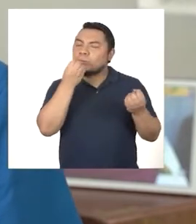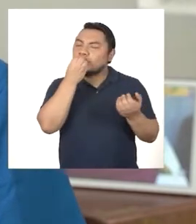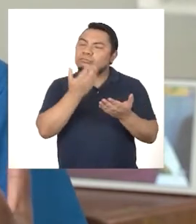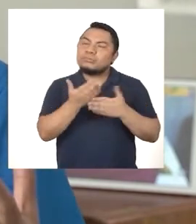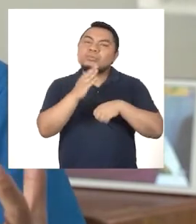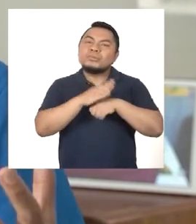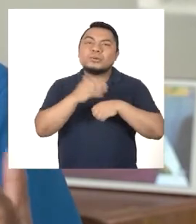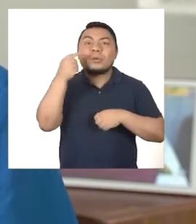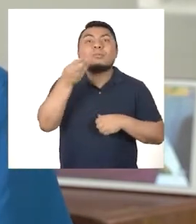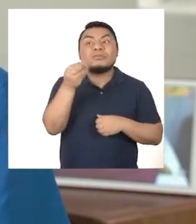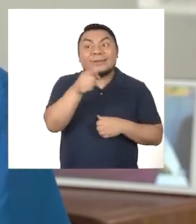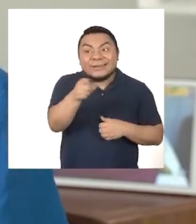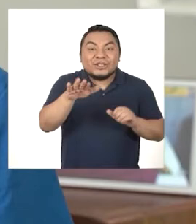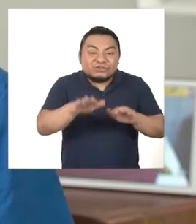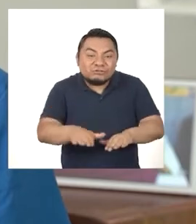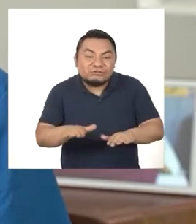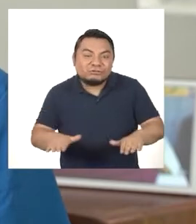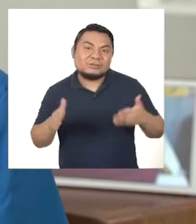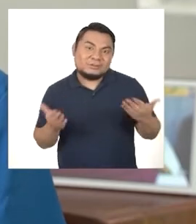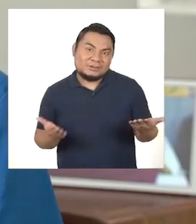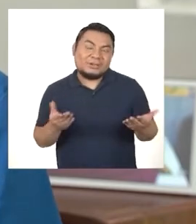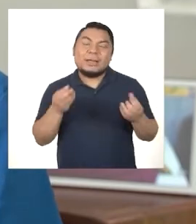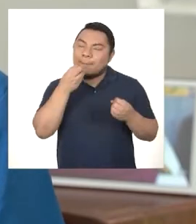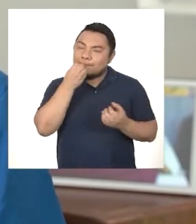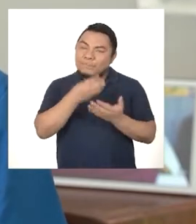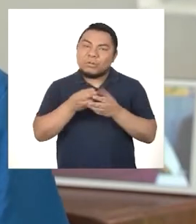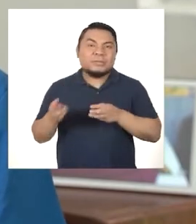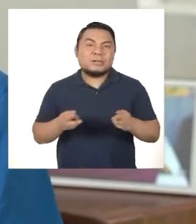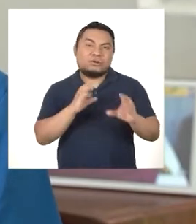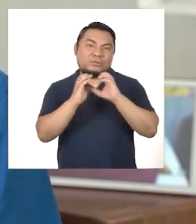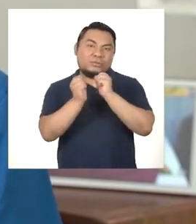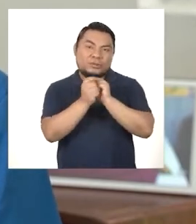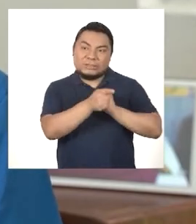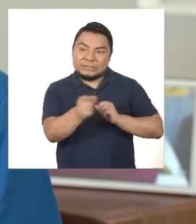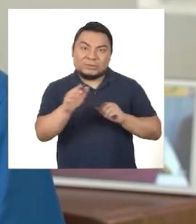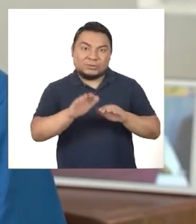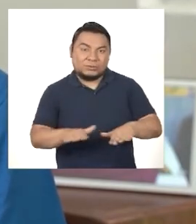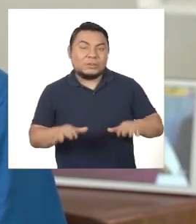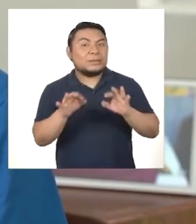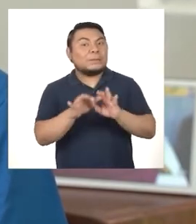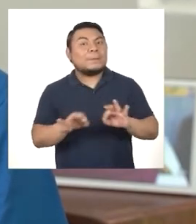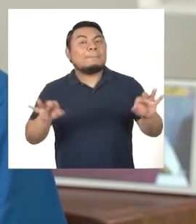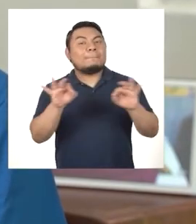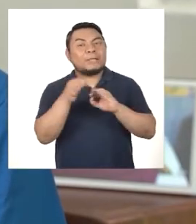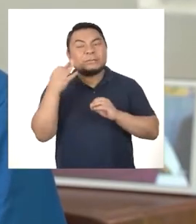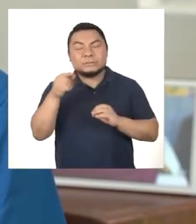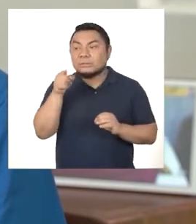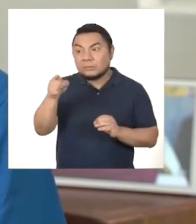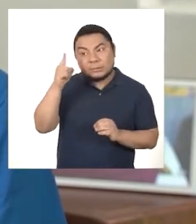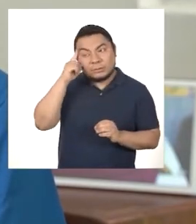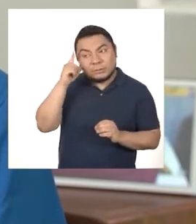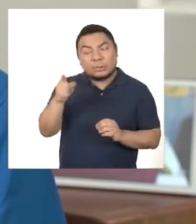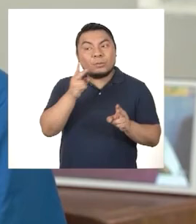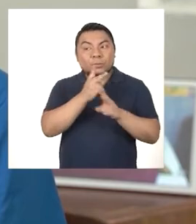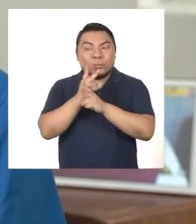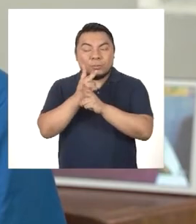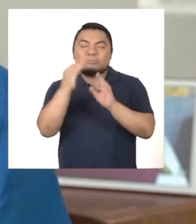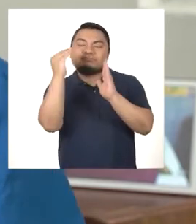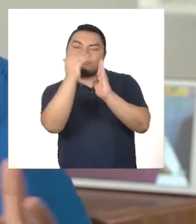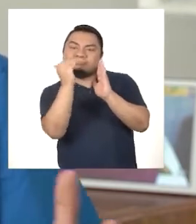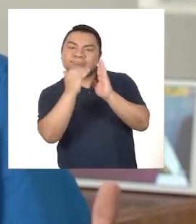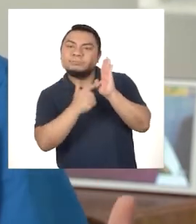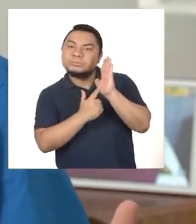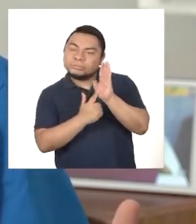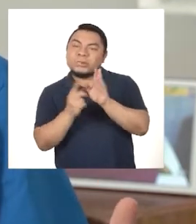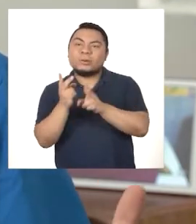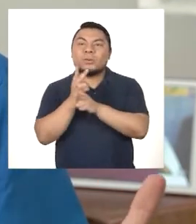sublime porque son niños. Esa es la manera de comunicarnos con ellos. Pero lo más importante es que la disciplina se ejerza con mucha flexibilidad.